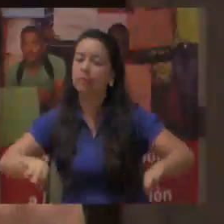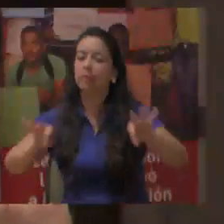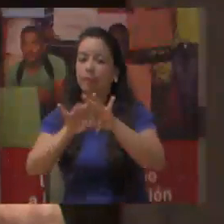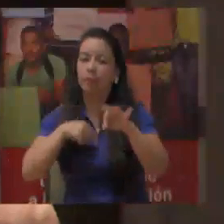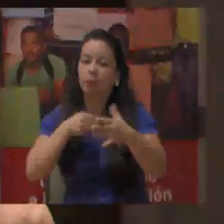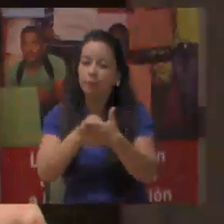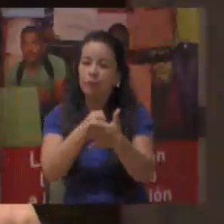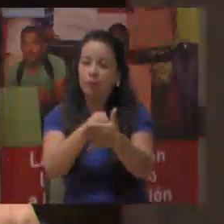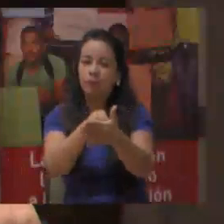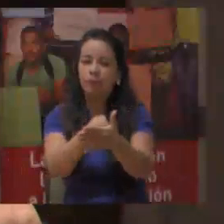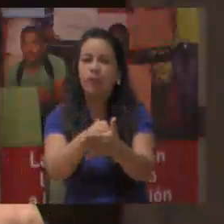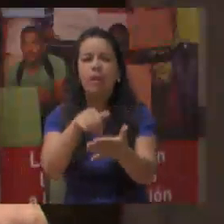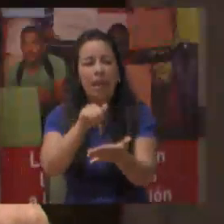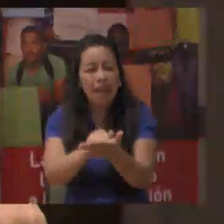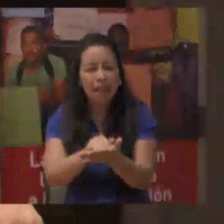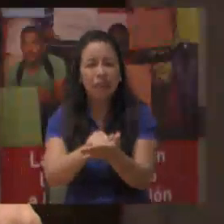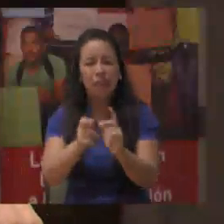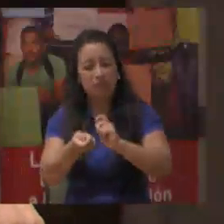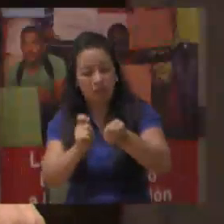de esos